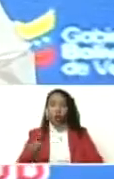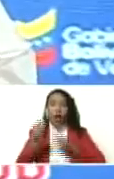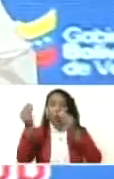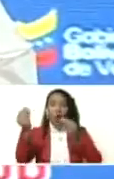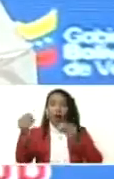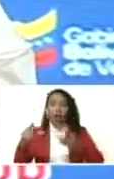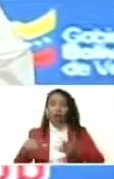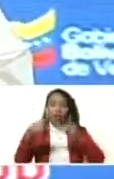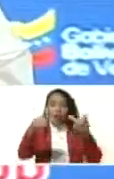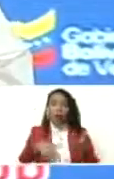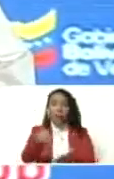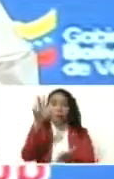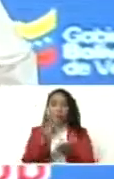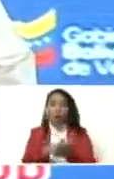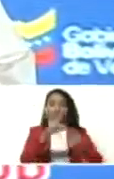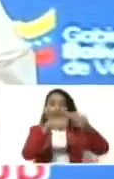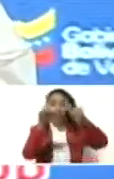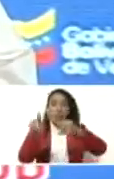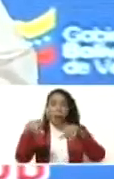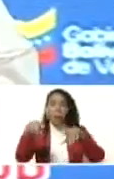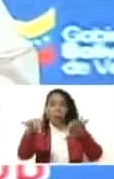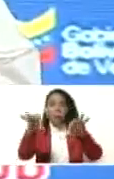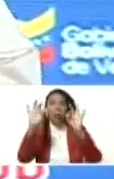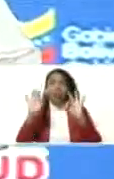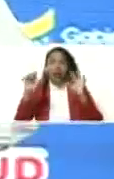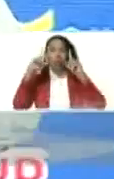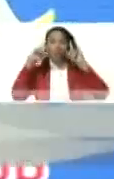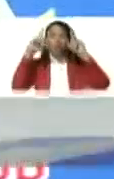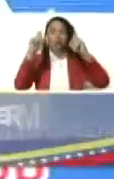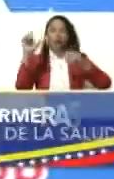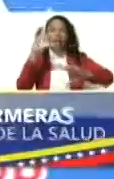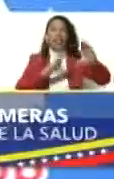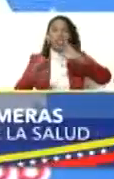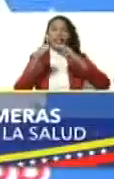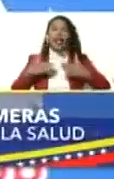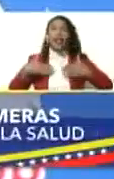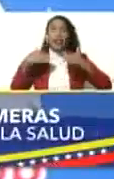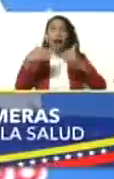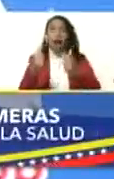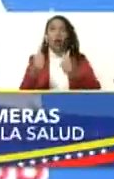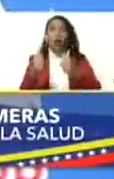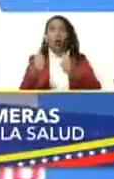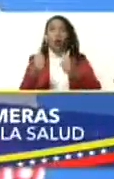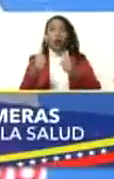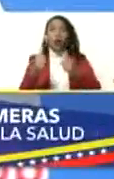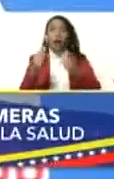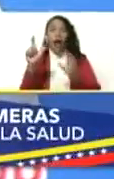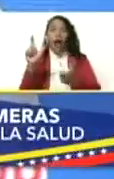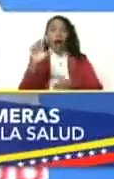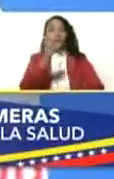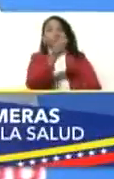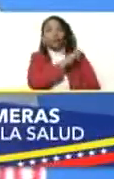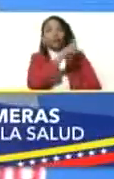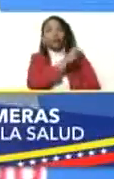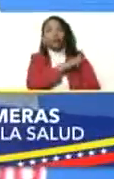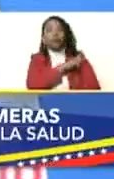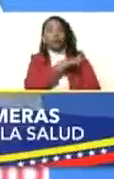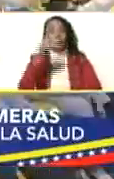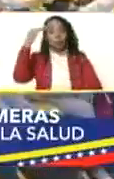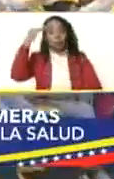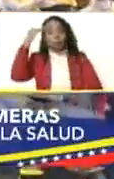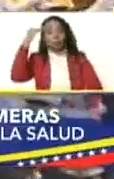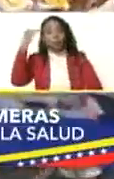títulos en las diferentes especialidades de las ciencias, de la salud y los grados de teniente de fragata, teniente y